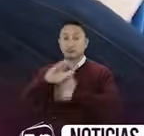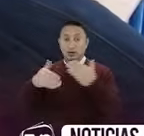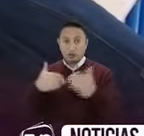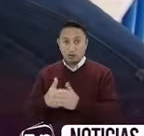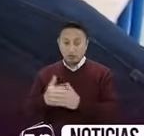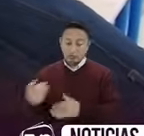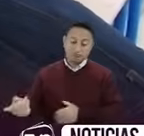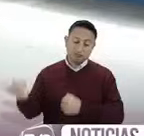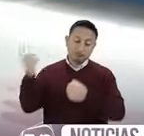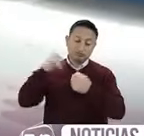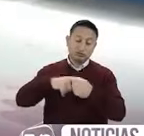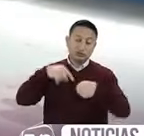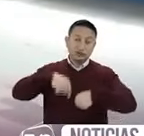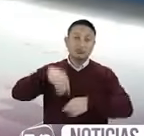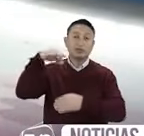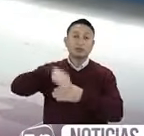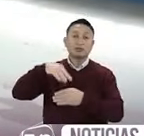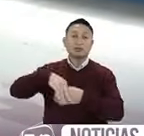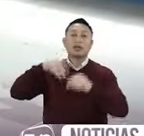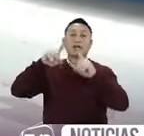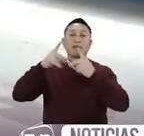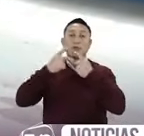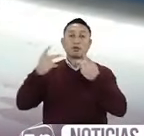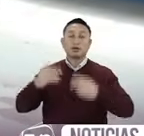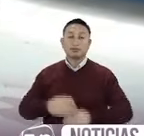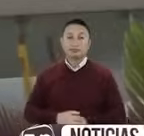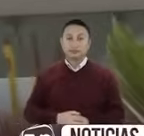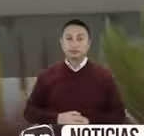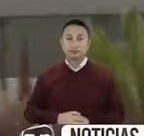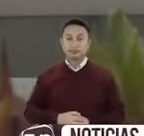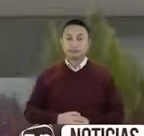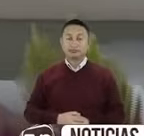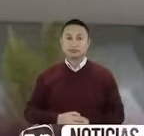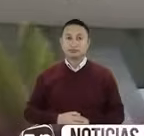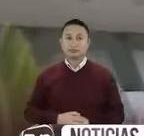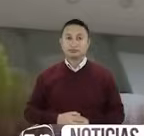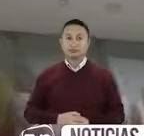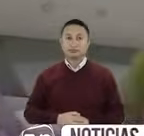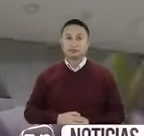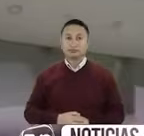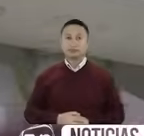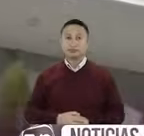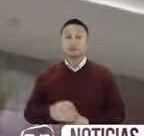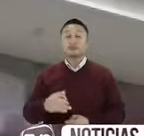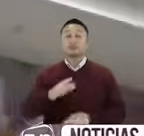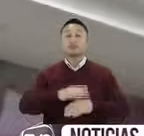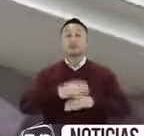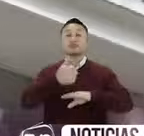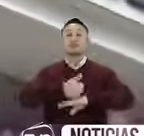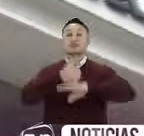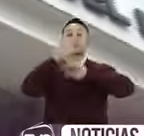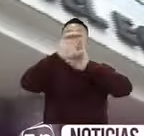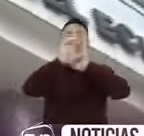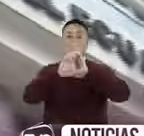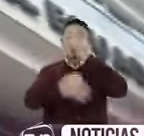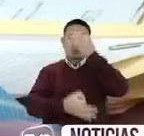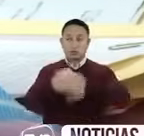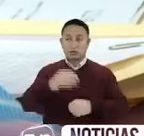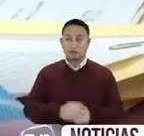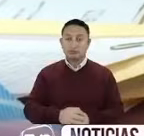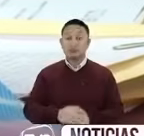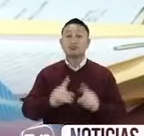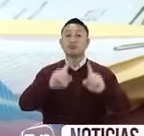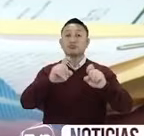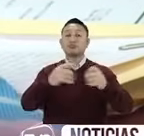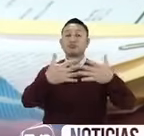de un referéndum y consulta popular. Esto luego de que la Corte Constitucional calificara 10 de las